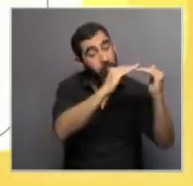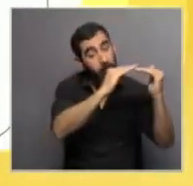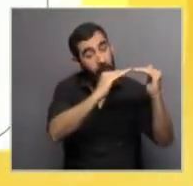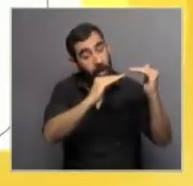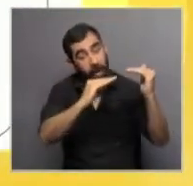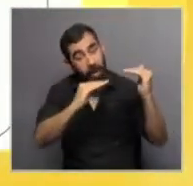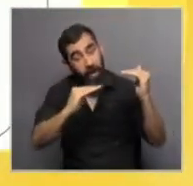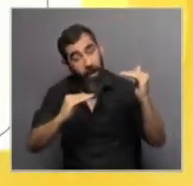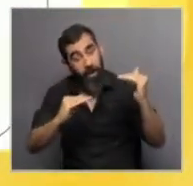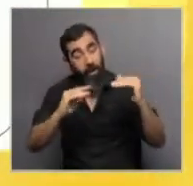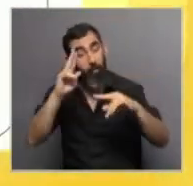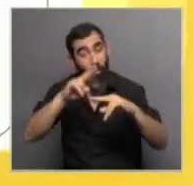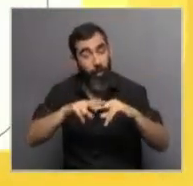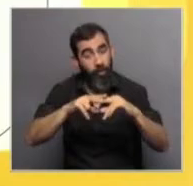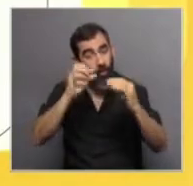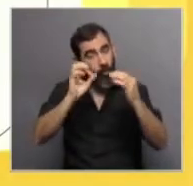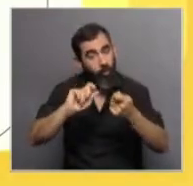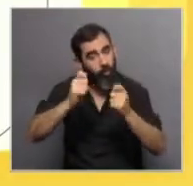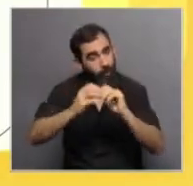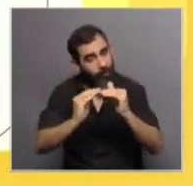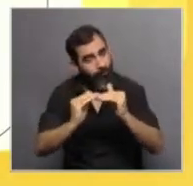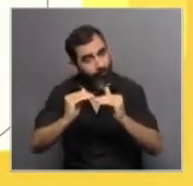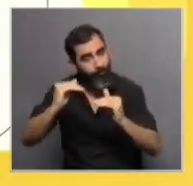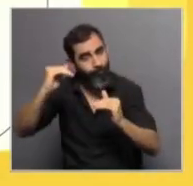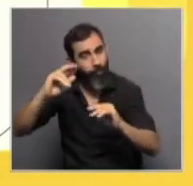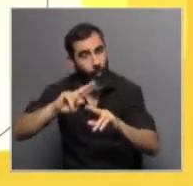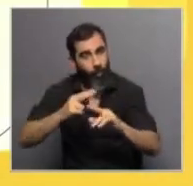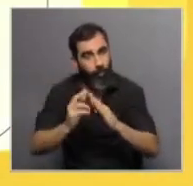permanente en cuanto a la mortalidad. Sí.